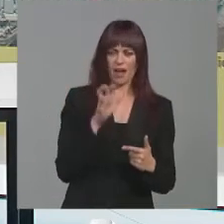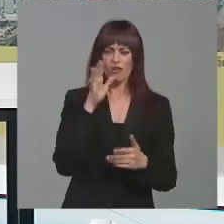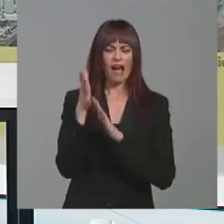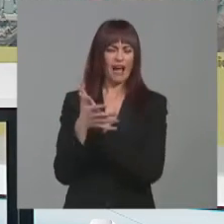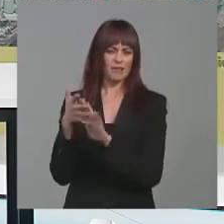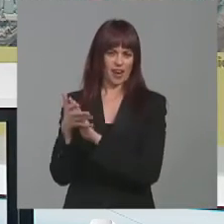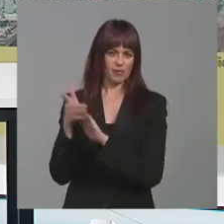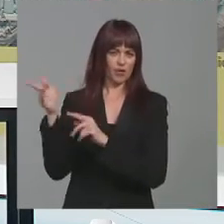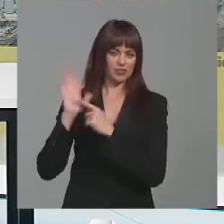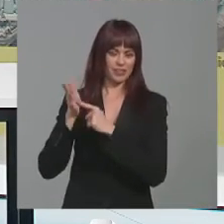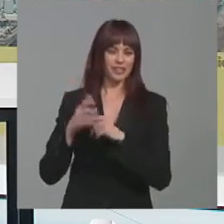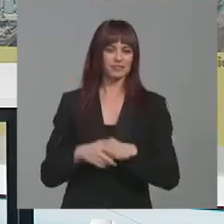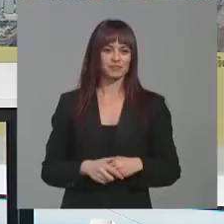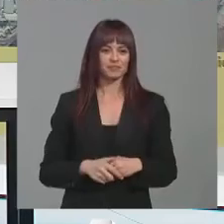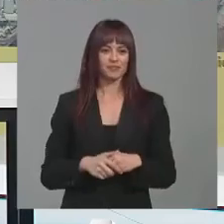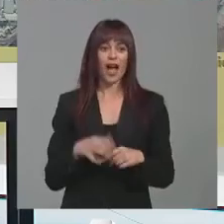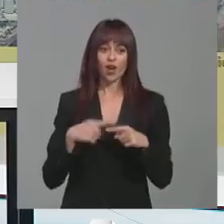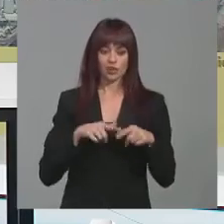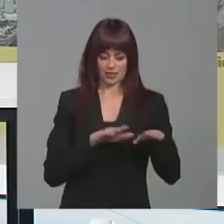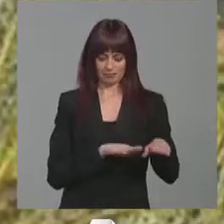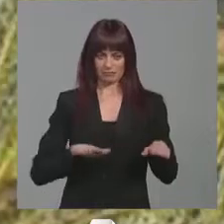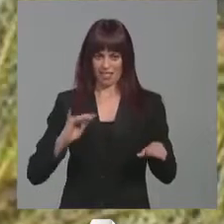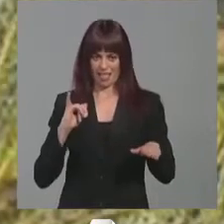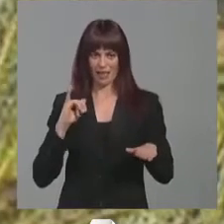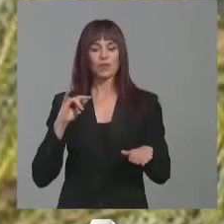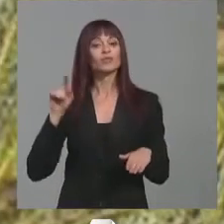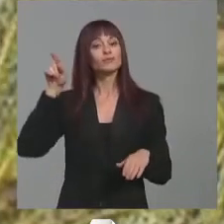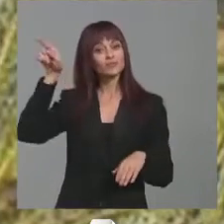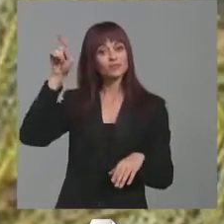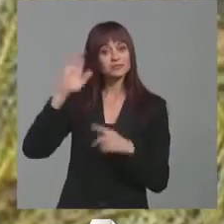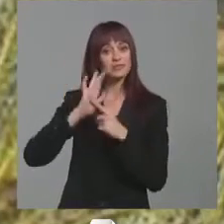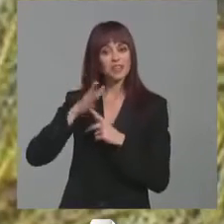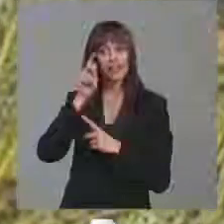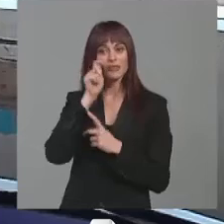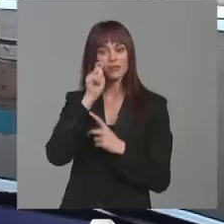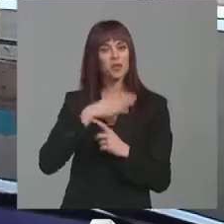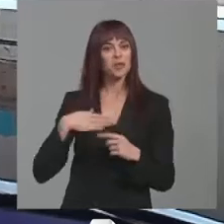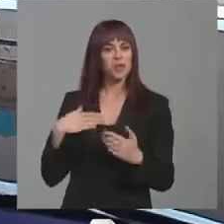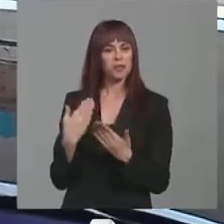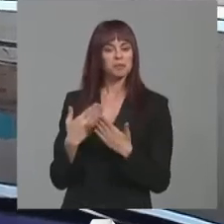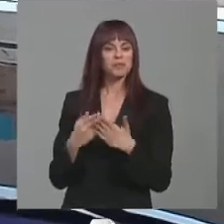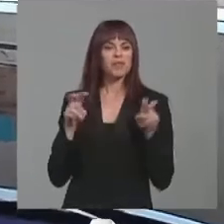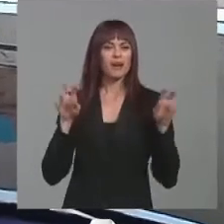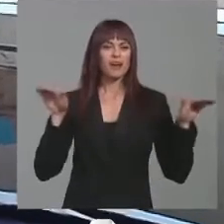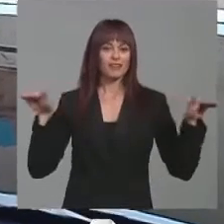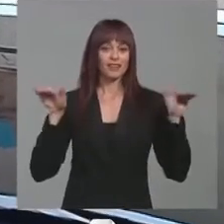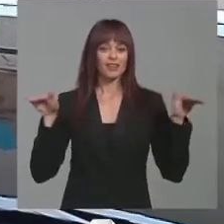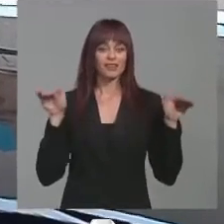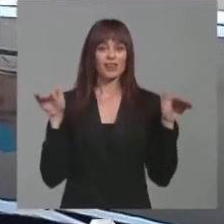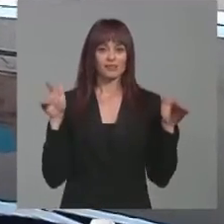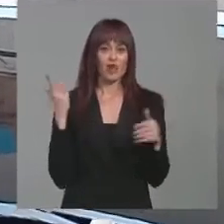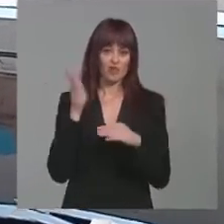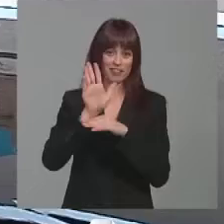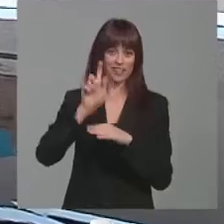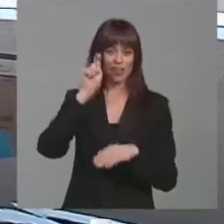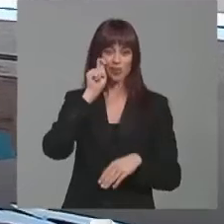esto que tenemos sobre la mesa pero allí lo que han querido dejar patente en cuanto a alcantarilla en su oferta